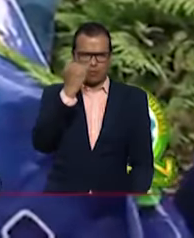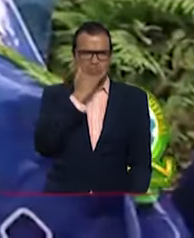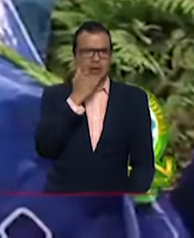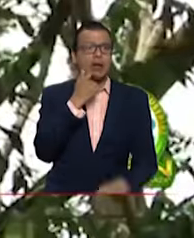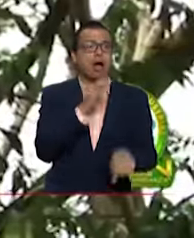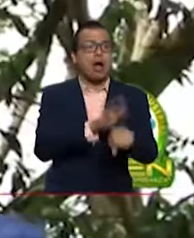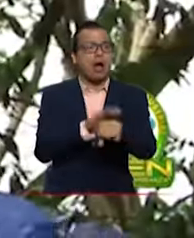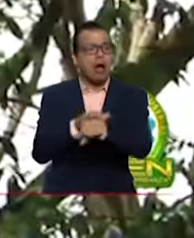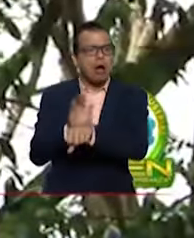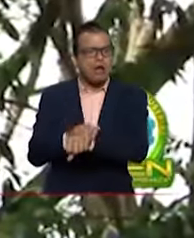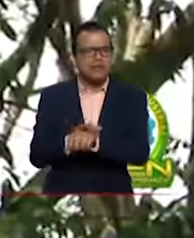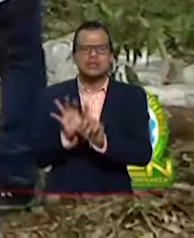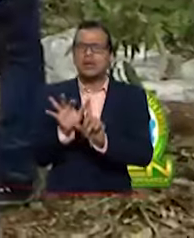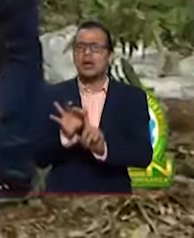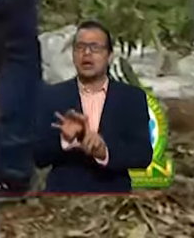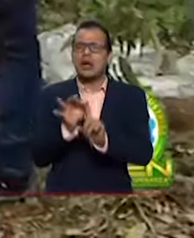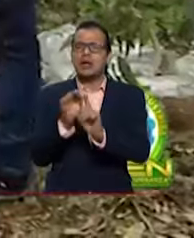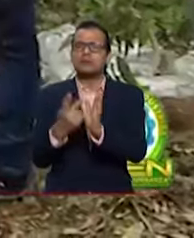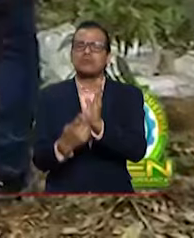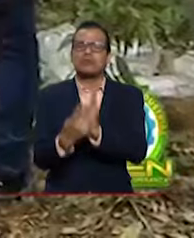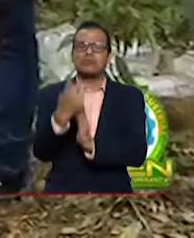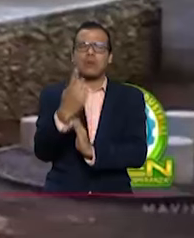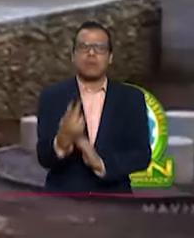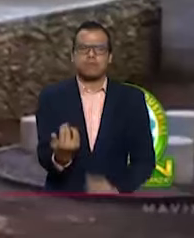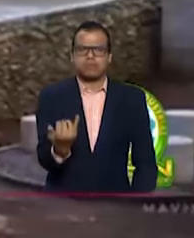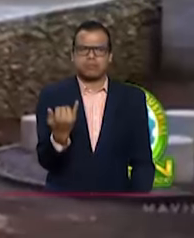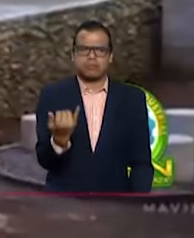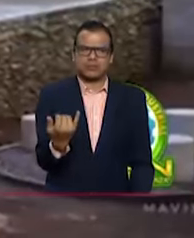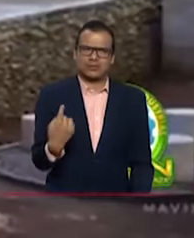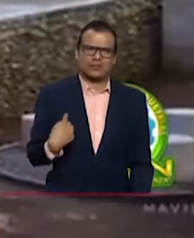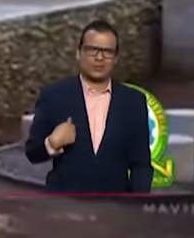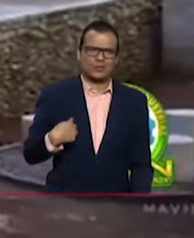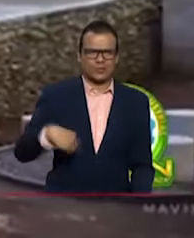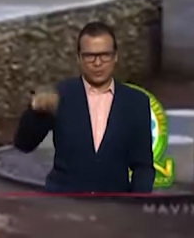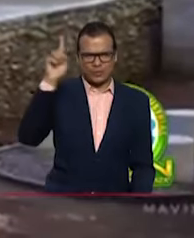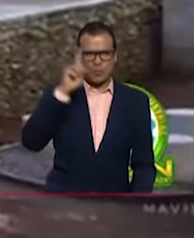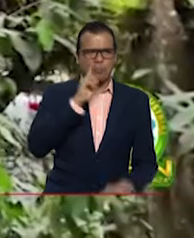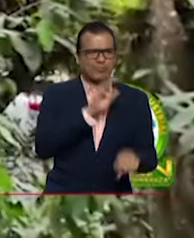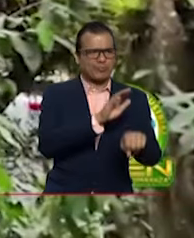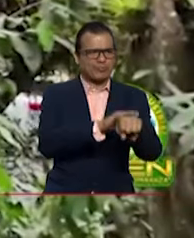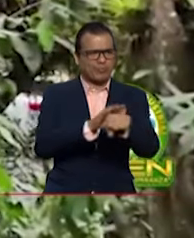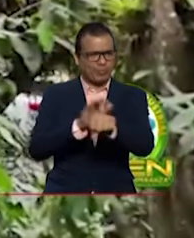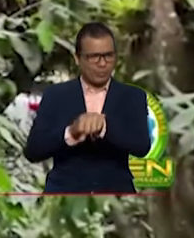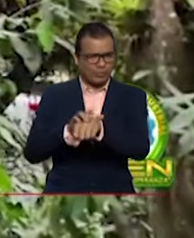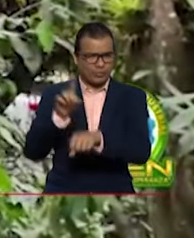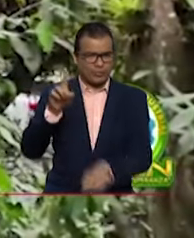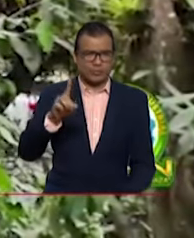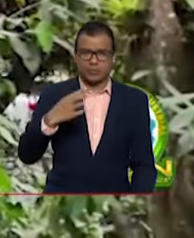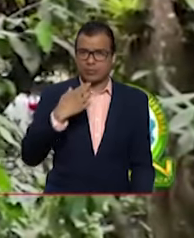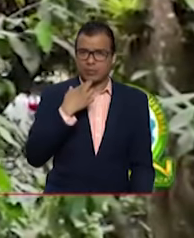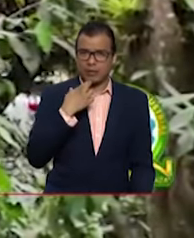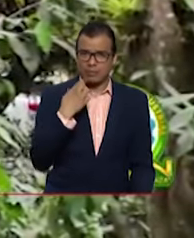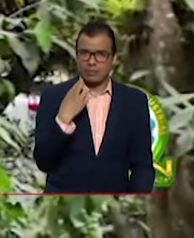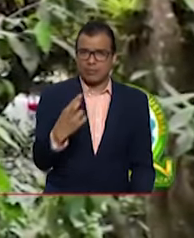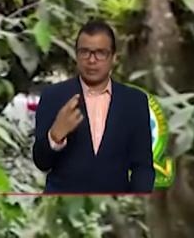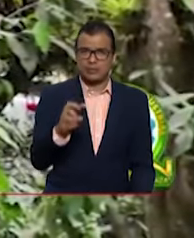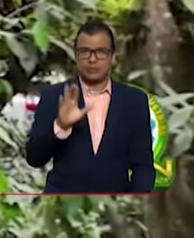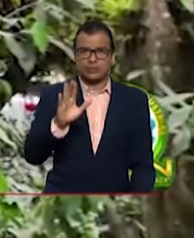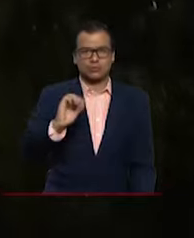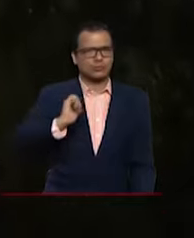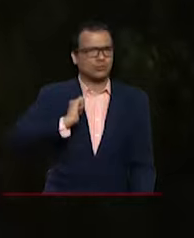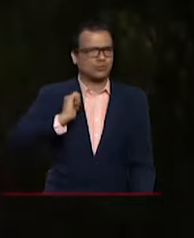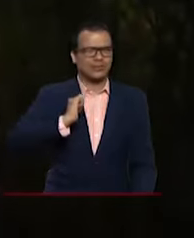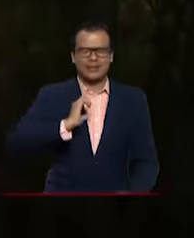que van a hacer un proyecto agroindustrial ambiental en esa zona. Quiero dejarles claro a todos los caleños, ese proyecto no tiene ninguna autorización